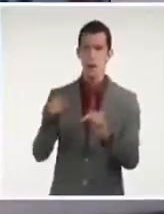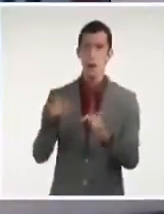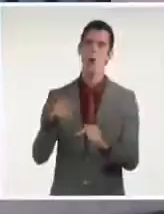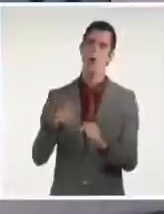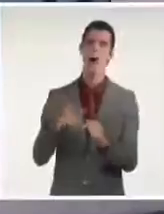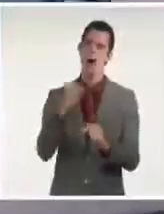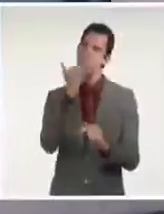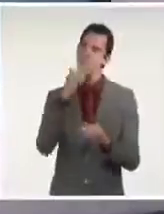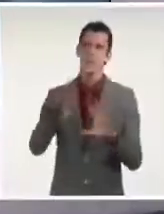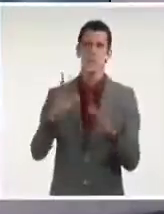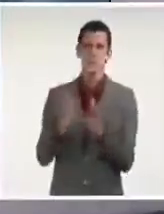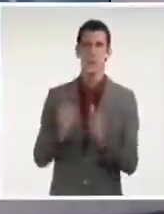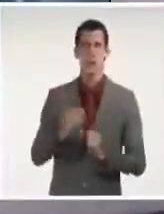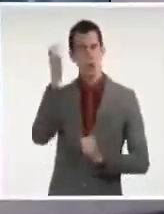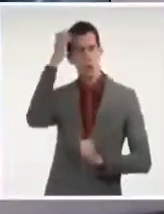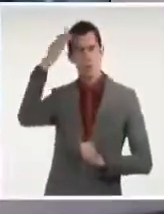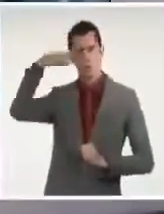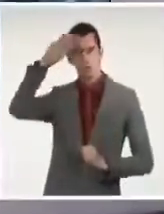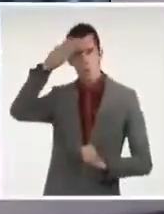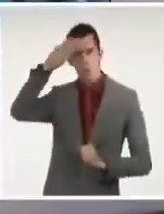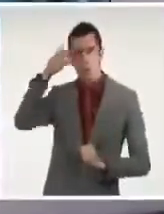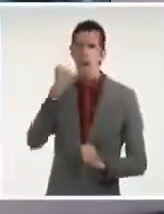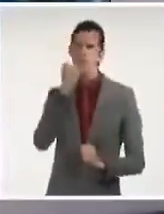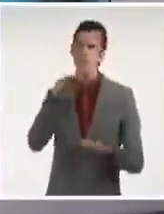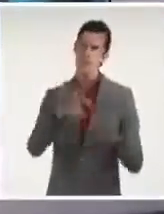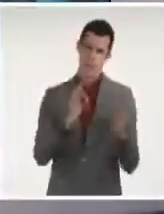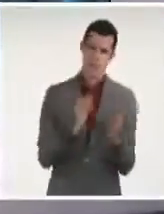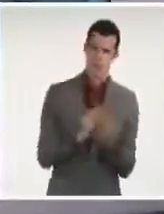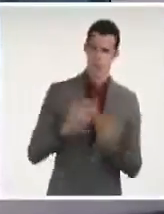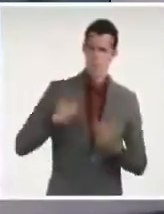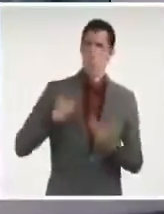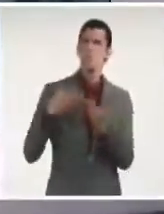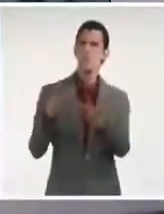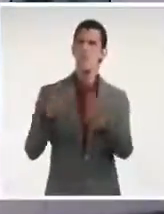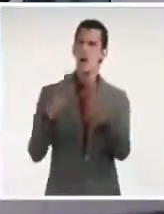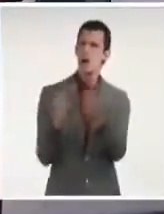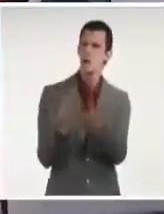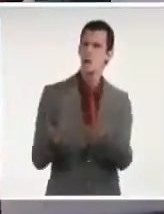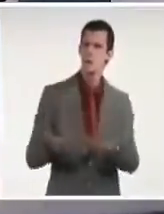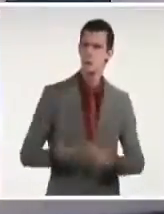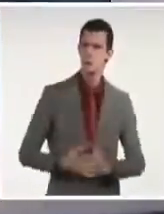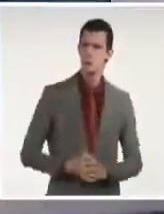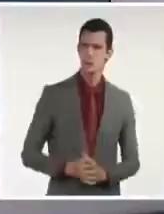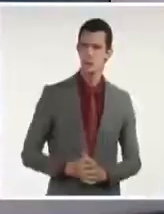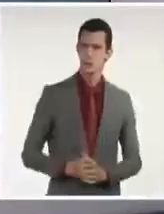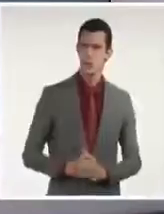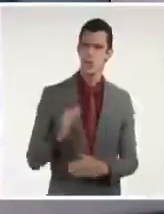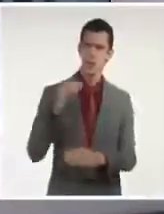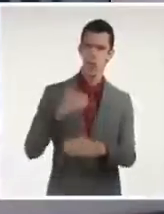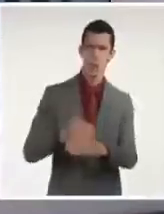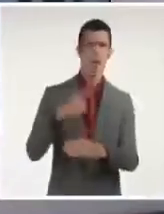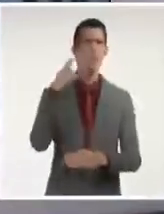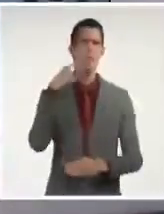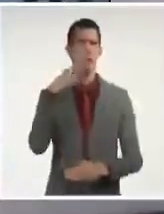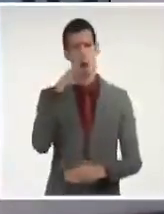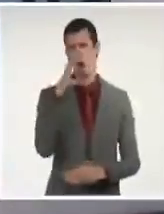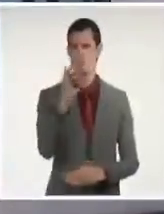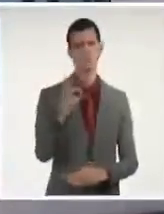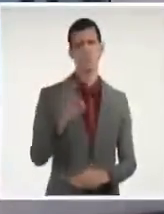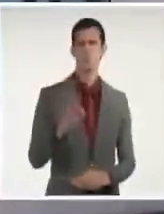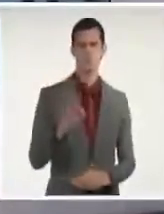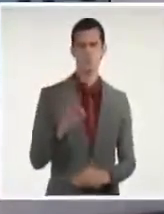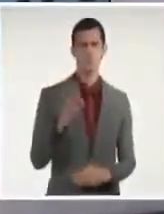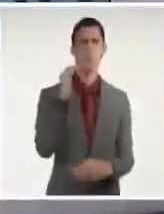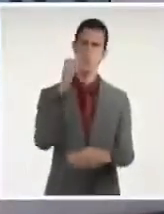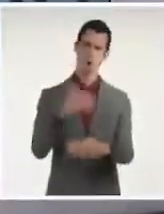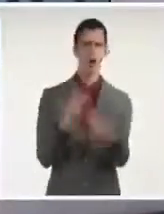son sobre nosotros, sobre mi familia y la suya. No, el bloqueo no es muela. Entonces,